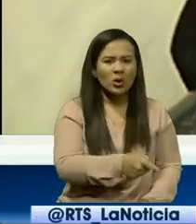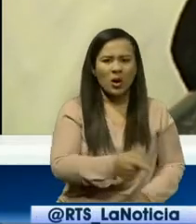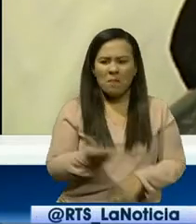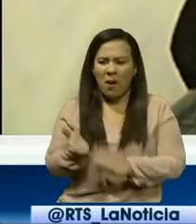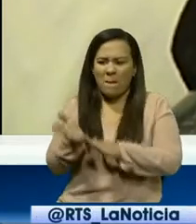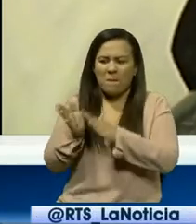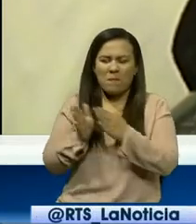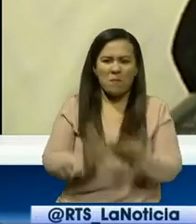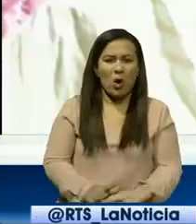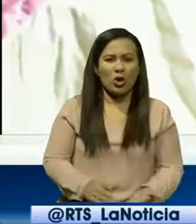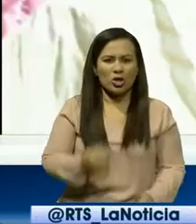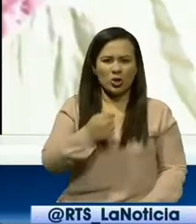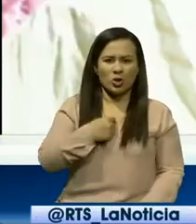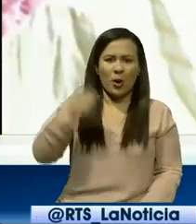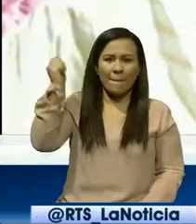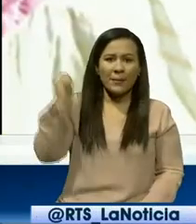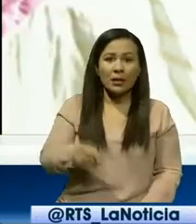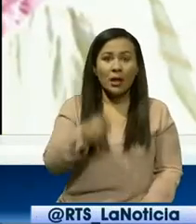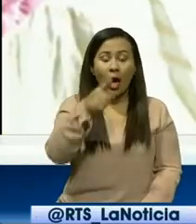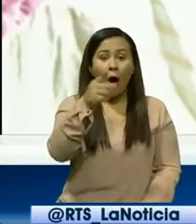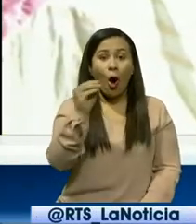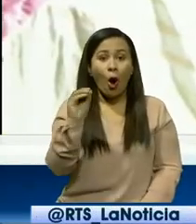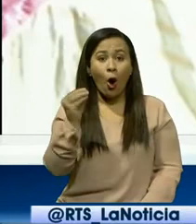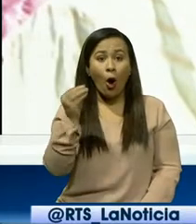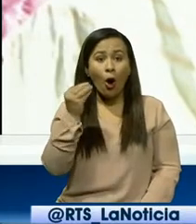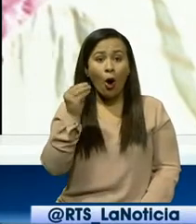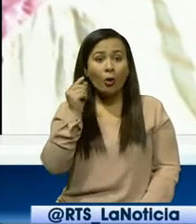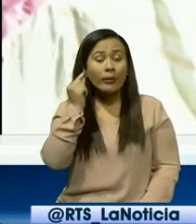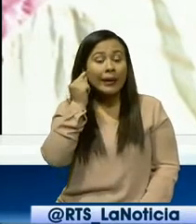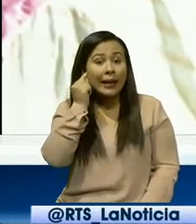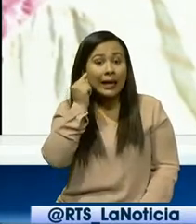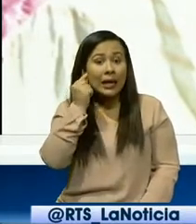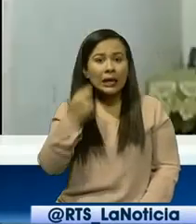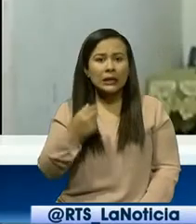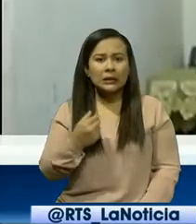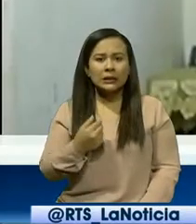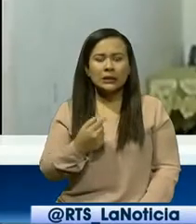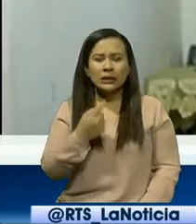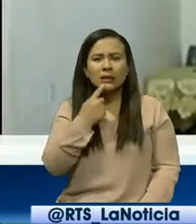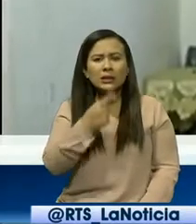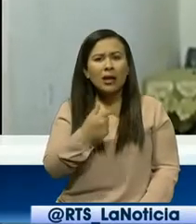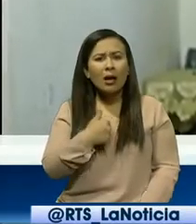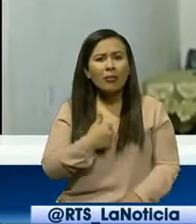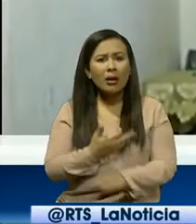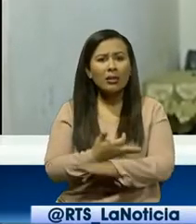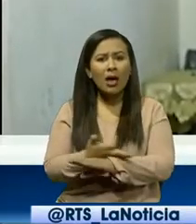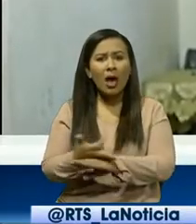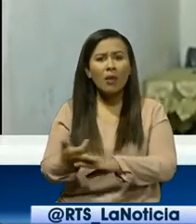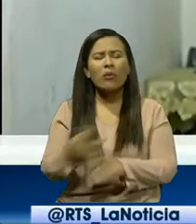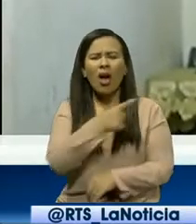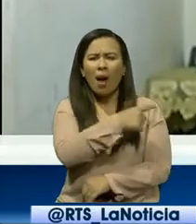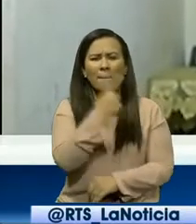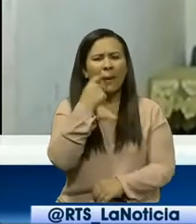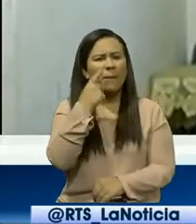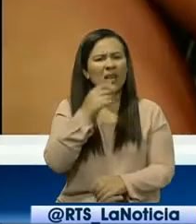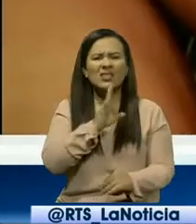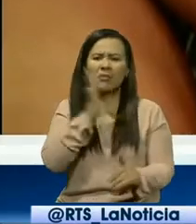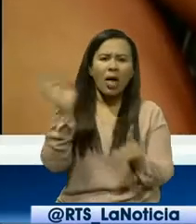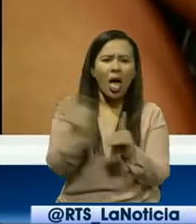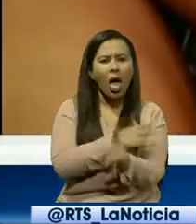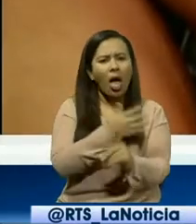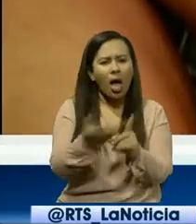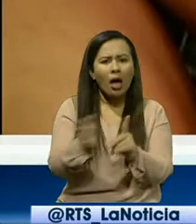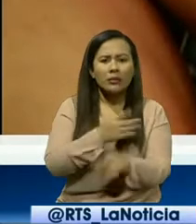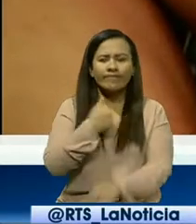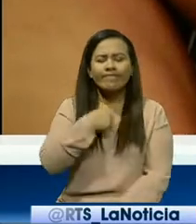a machetear. Esa joven madre de 23 años asegura que durante un largo tiempo la ha maltratado y que no se ha quedado callada.